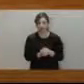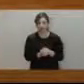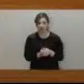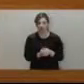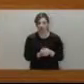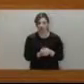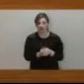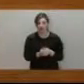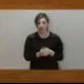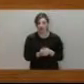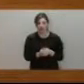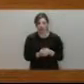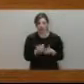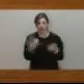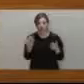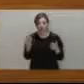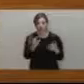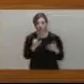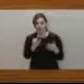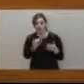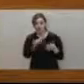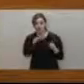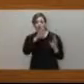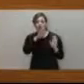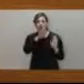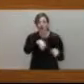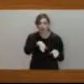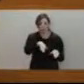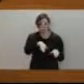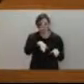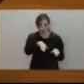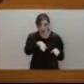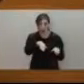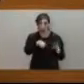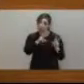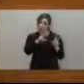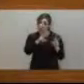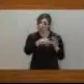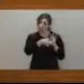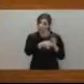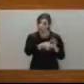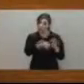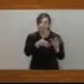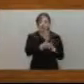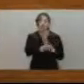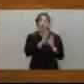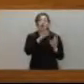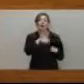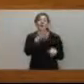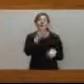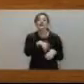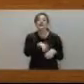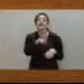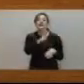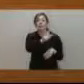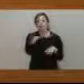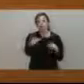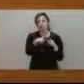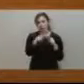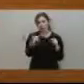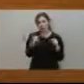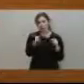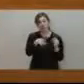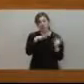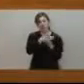Póngase del lado que debe ponerse en esta cuestión, que es el interés general de los asturianos y el aclarar si en